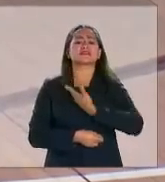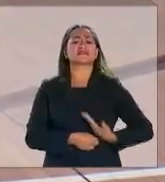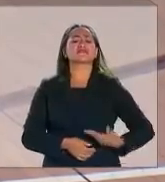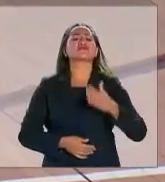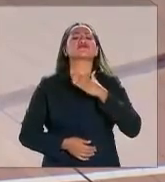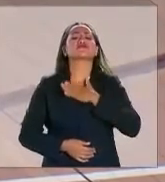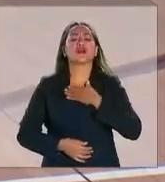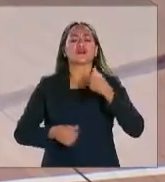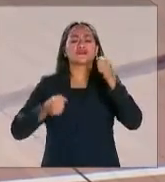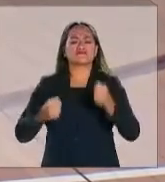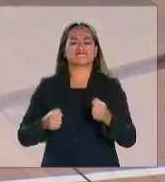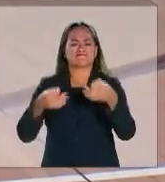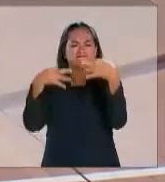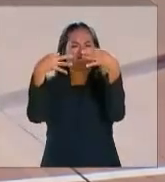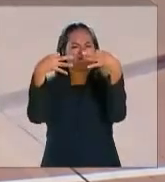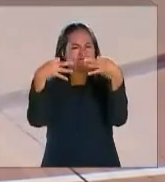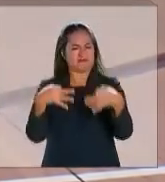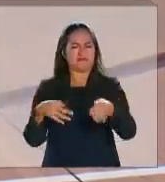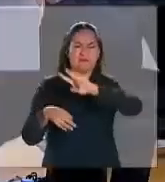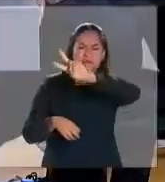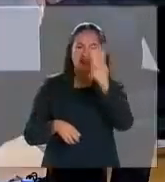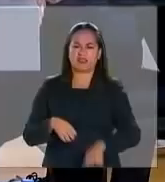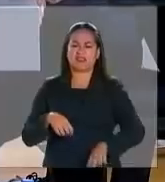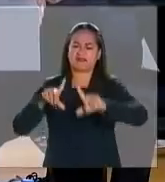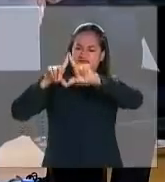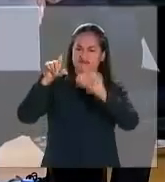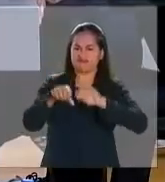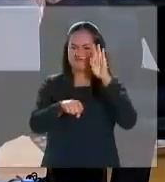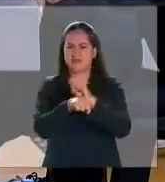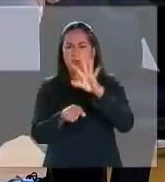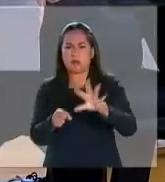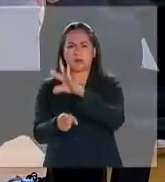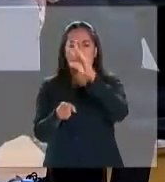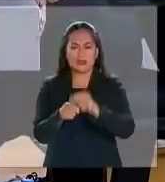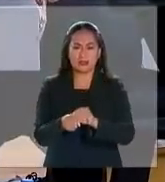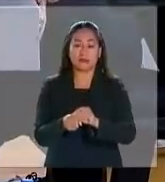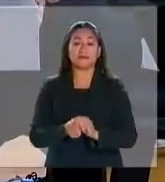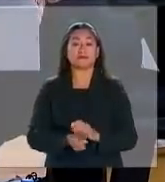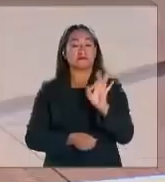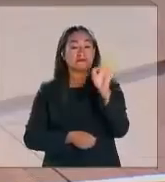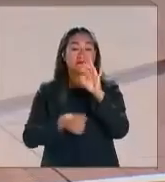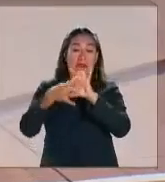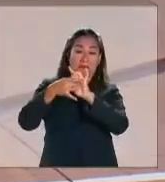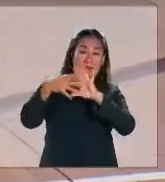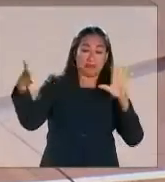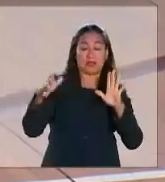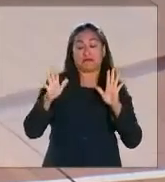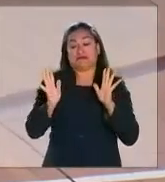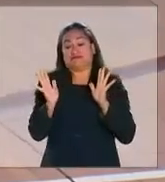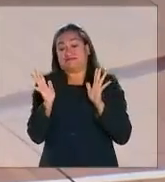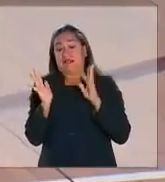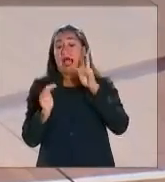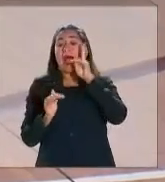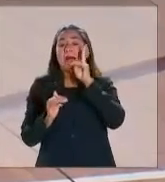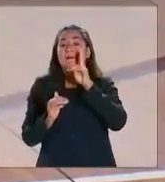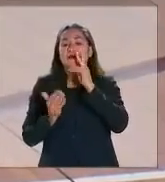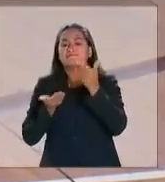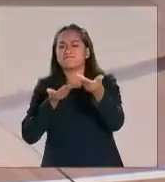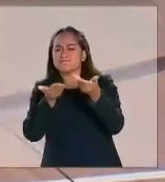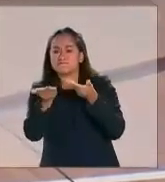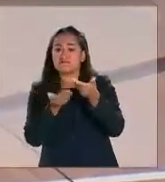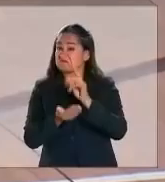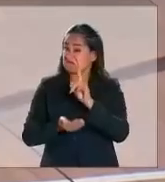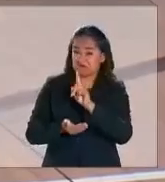defiende el interés nacional suspendemos temas de cooperación si los 200 se pone todos sobre la mesa en la negociación de tú a tú